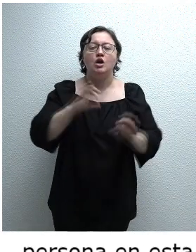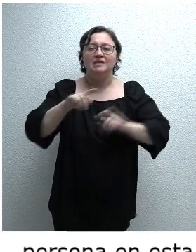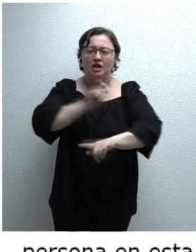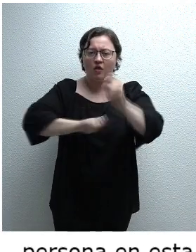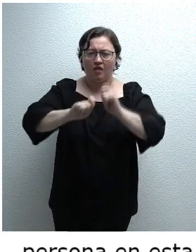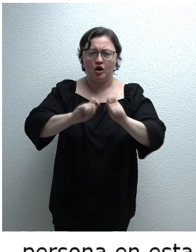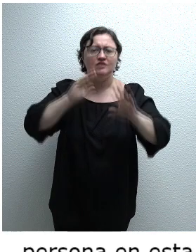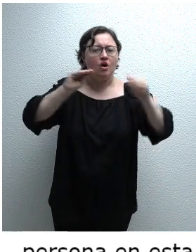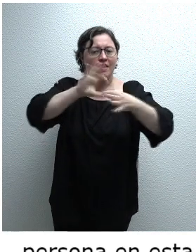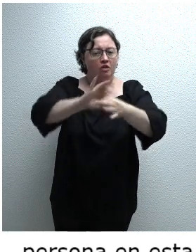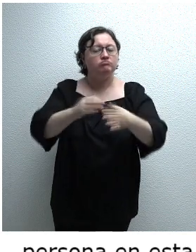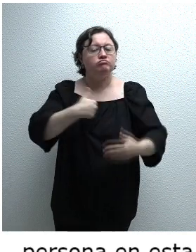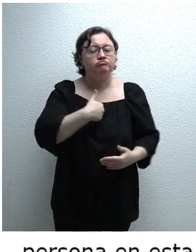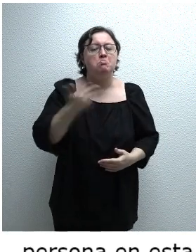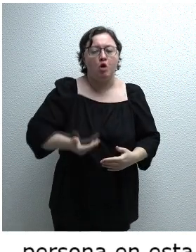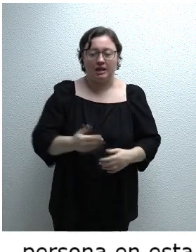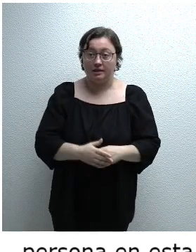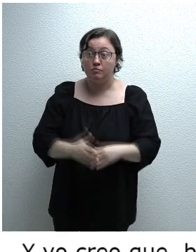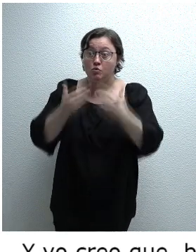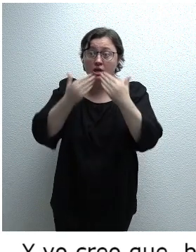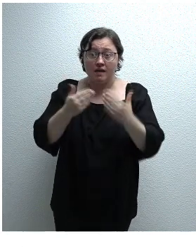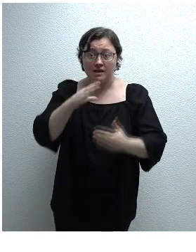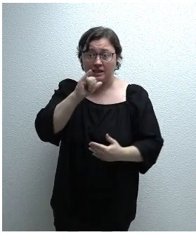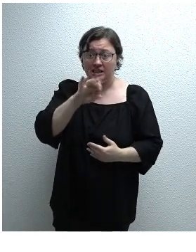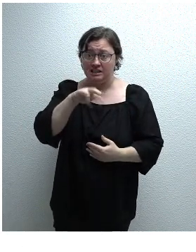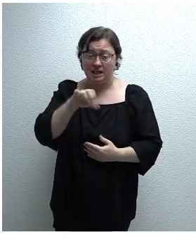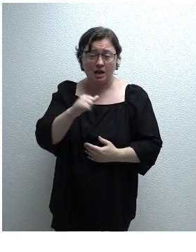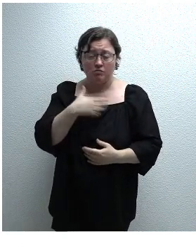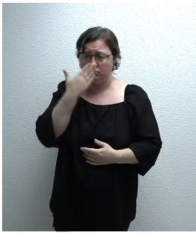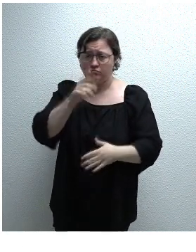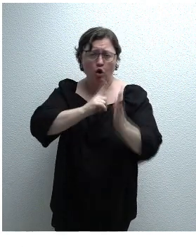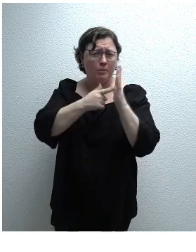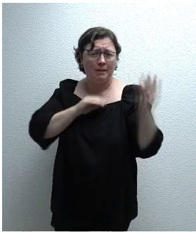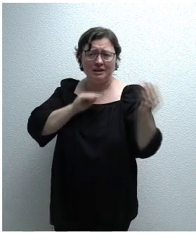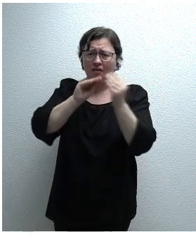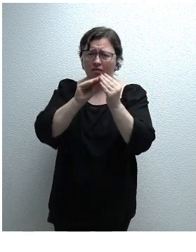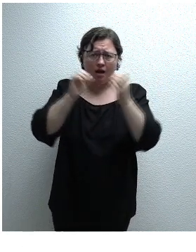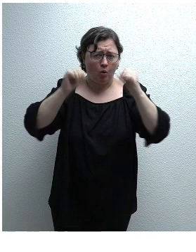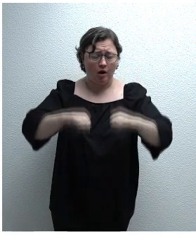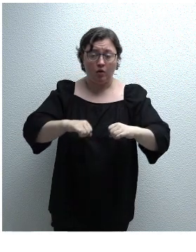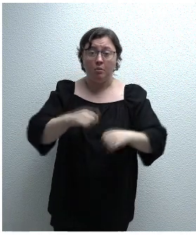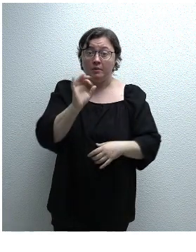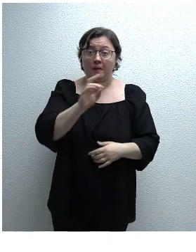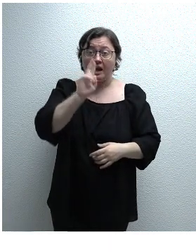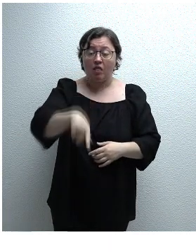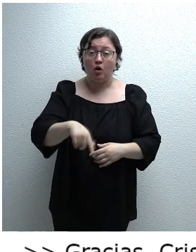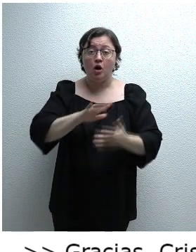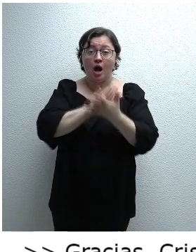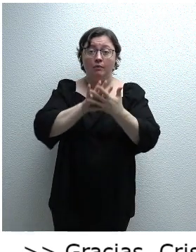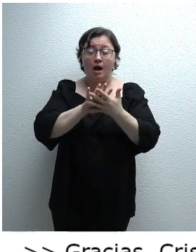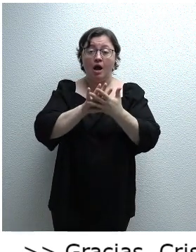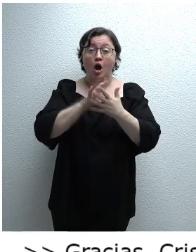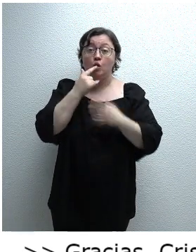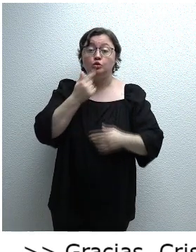formación. Gracias, Cristina. Yo estoy absolutamente de acuerdo contigo, porque efectivamente, como bien dices, concierne a alguien más que